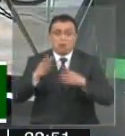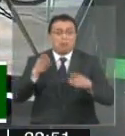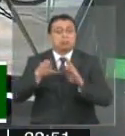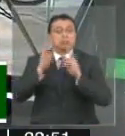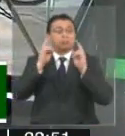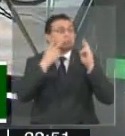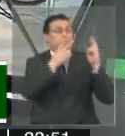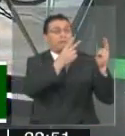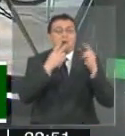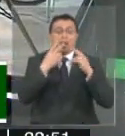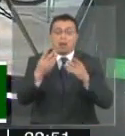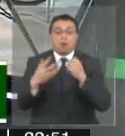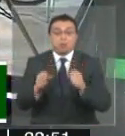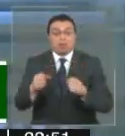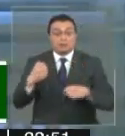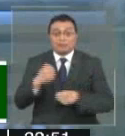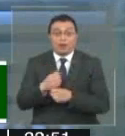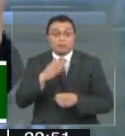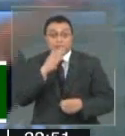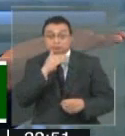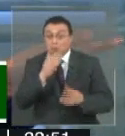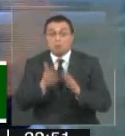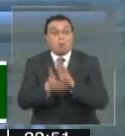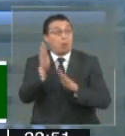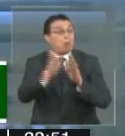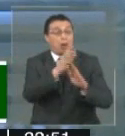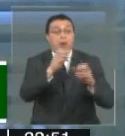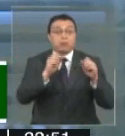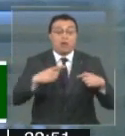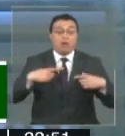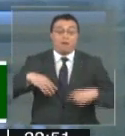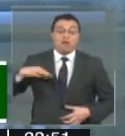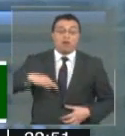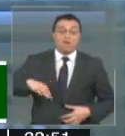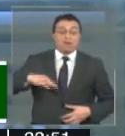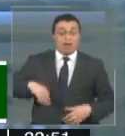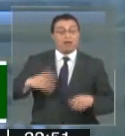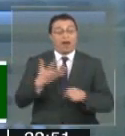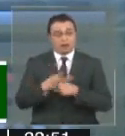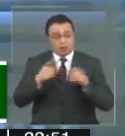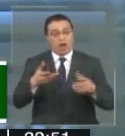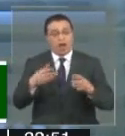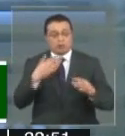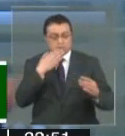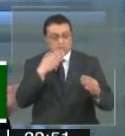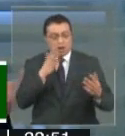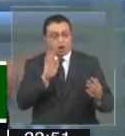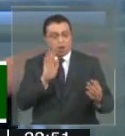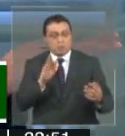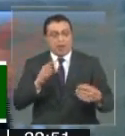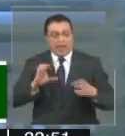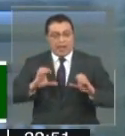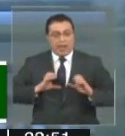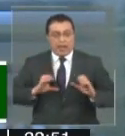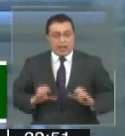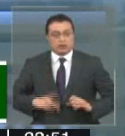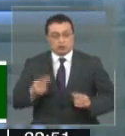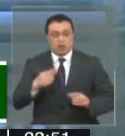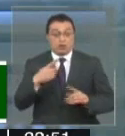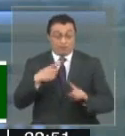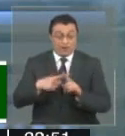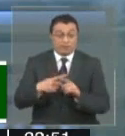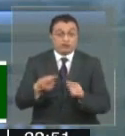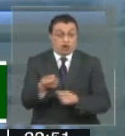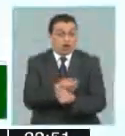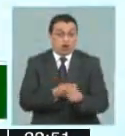de mayor demanda. Entonces también acá hay un espacio, como tú dices, no solamente del ámbito de compromiso ético, sino que también de beneficio económico para los que quieran